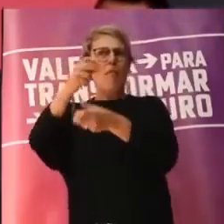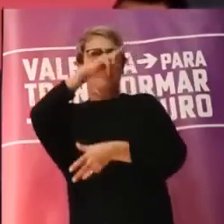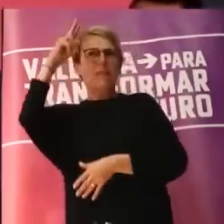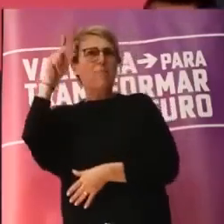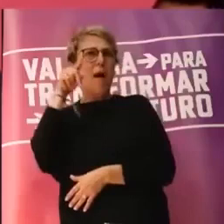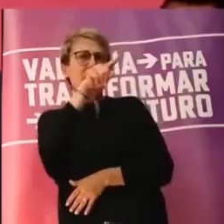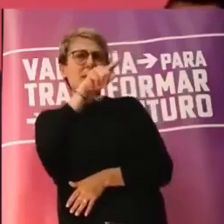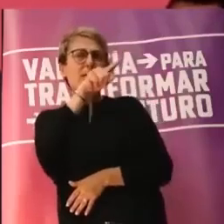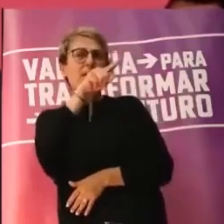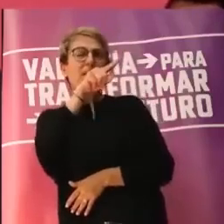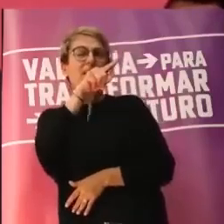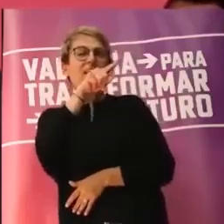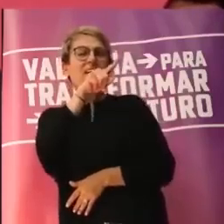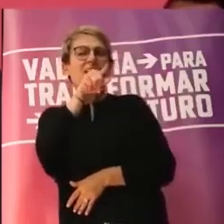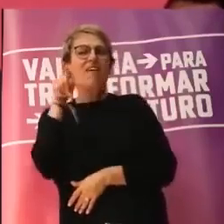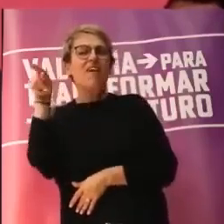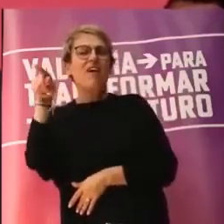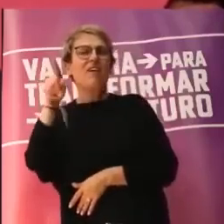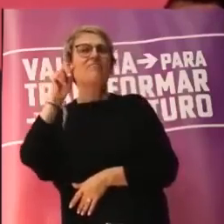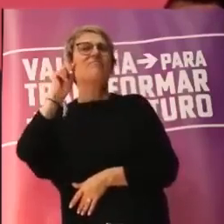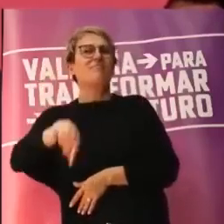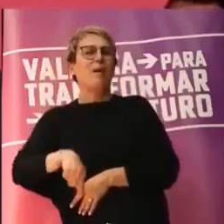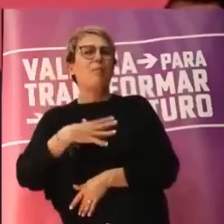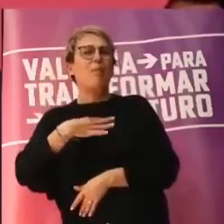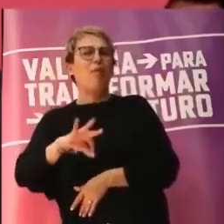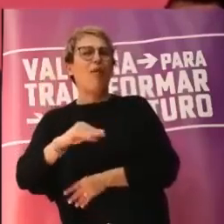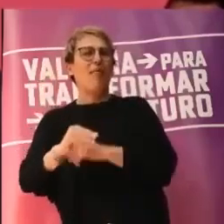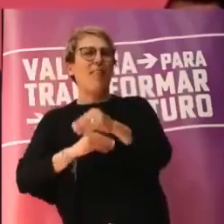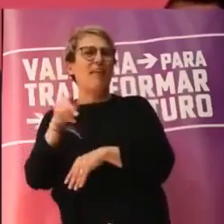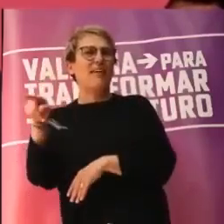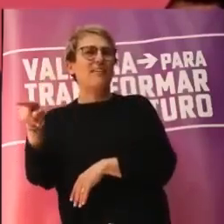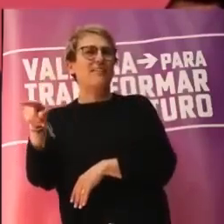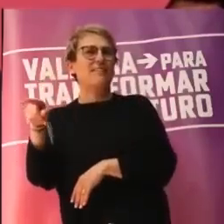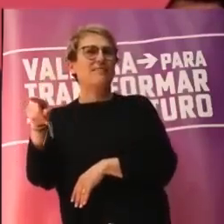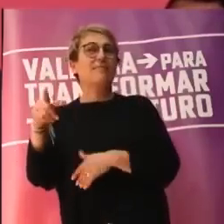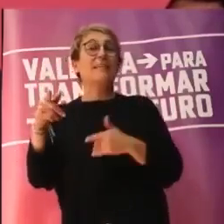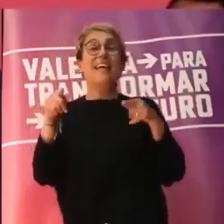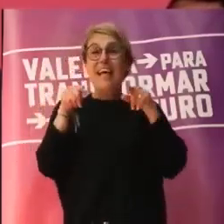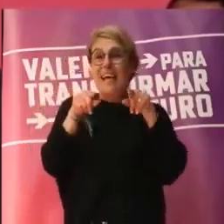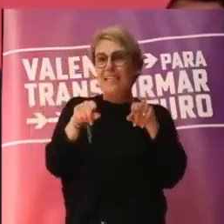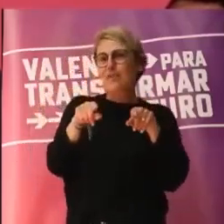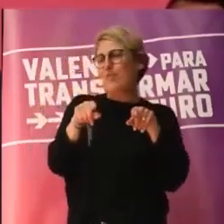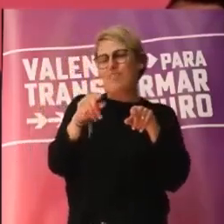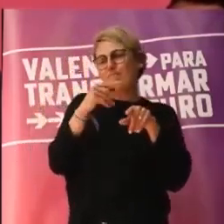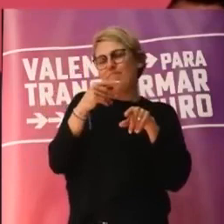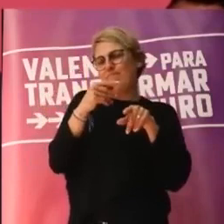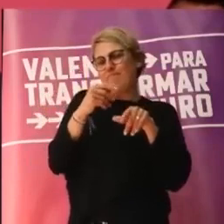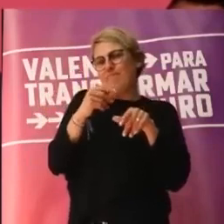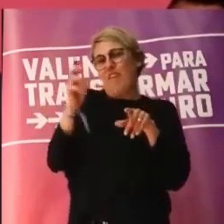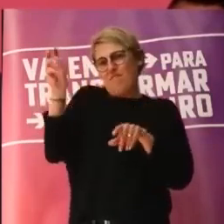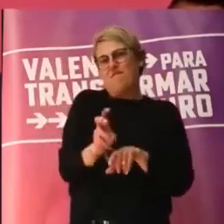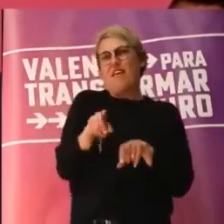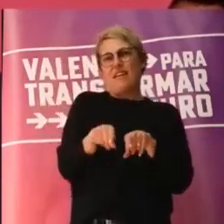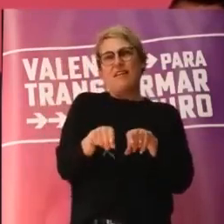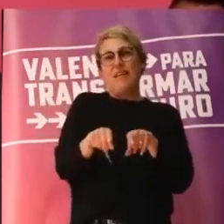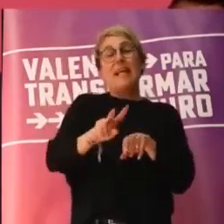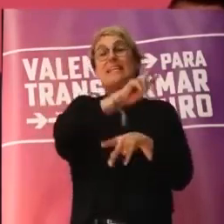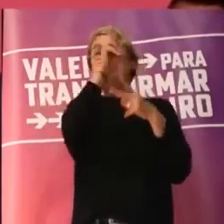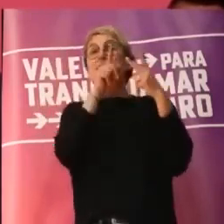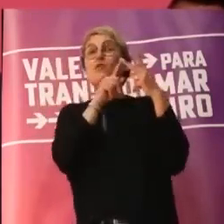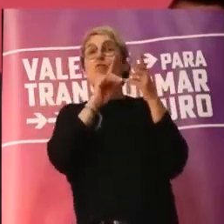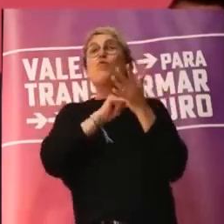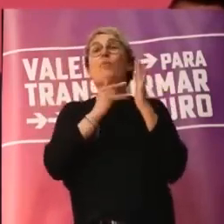él harían exactamente lo mismo. Y de eso va todo esto. ¿Y cuál es el segundo problema que tienen con